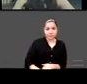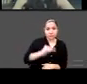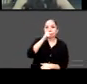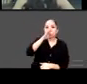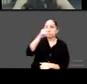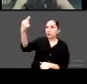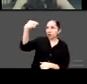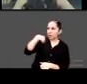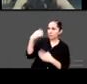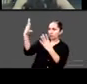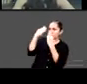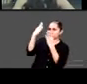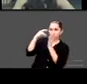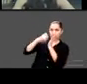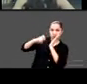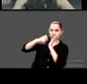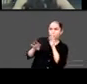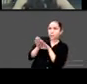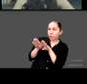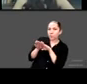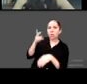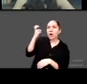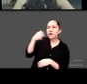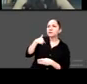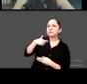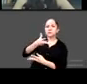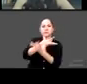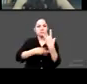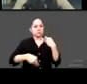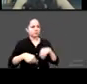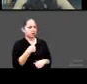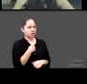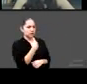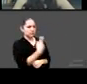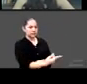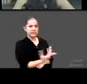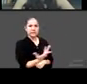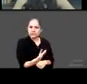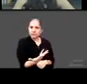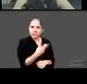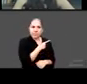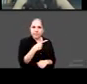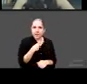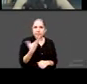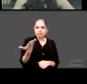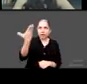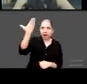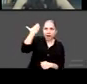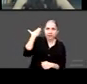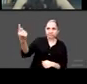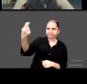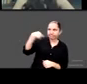que nos tenemos que hacer es ¿qué calidad de escuela recibimos? ¿Qué calidad de crianza? Porque ese fue el mensaje recibido y de